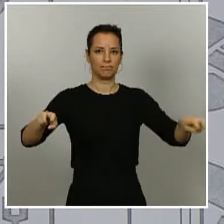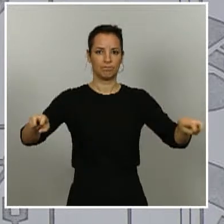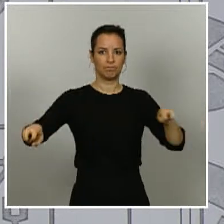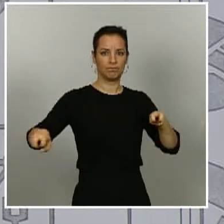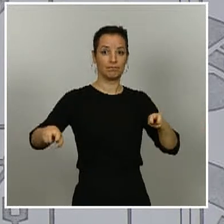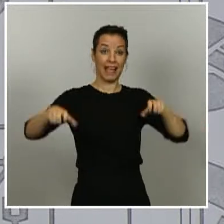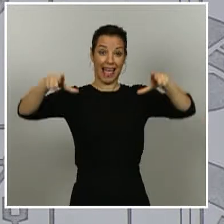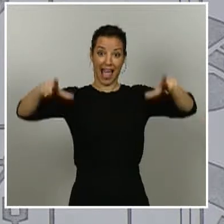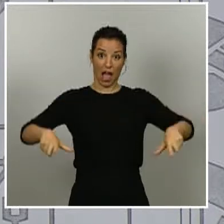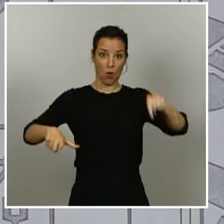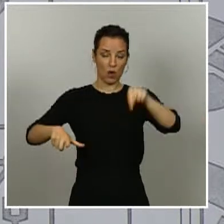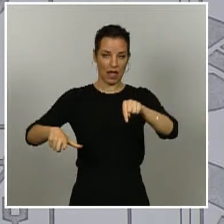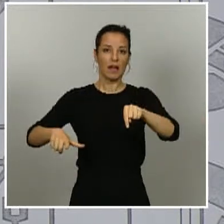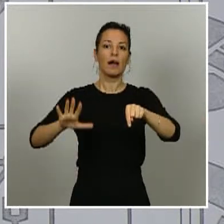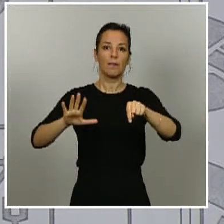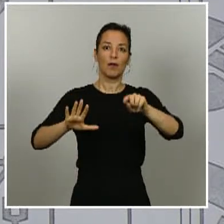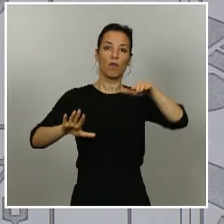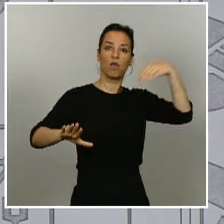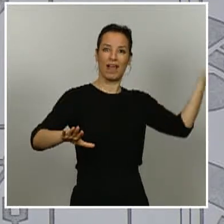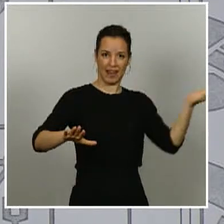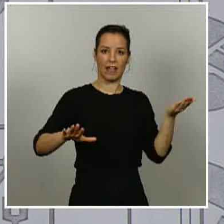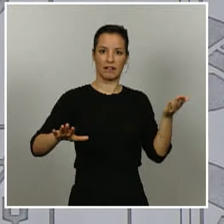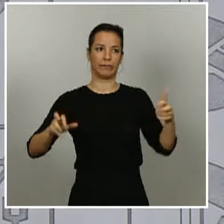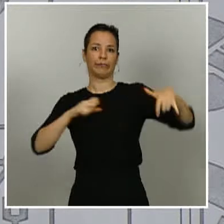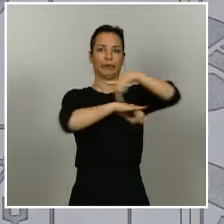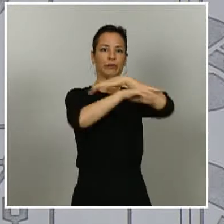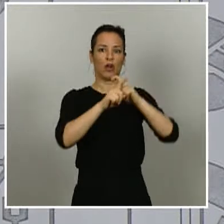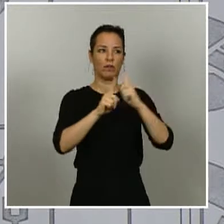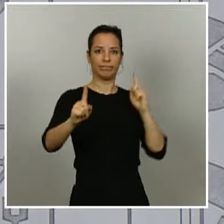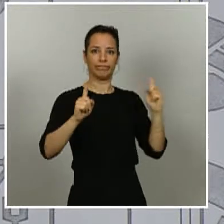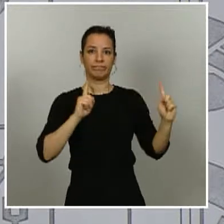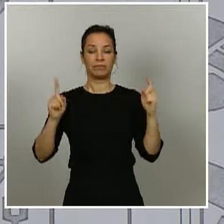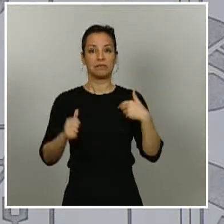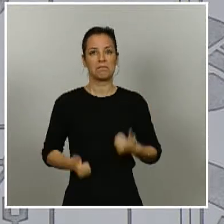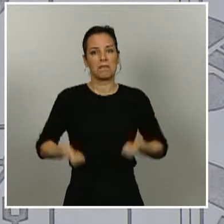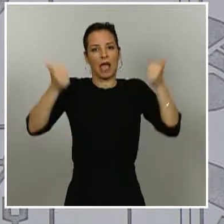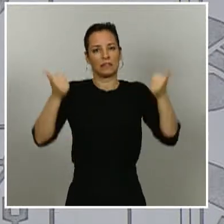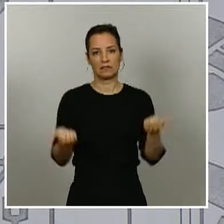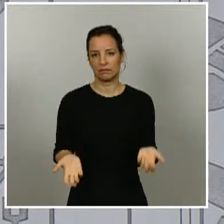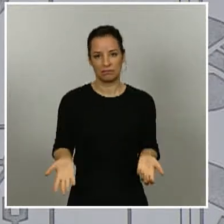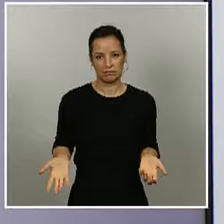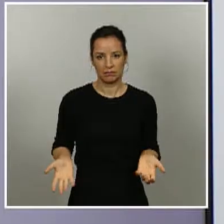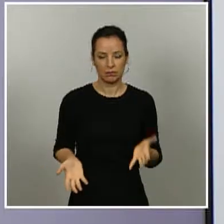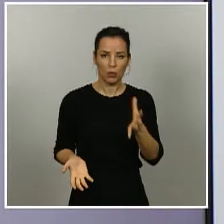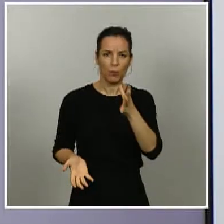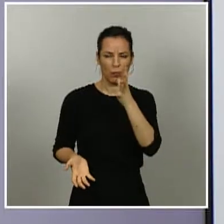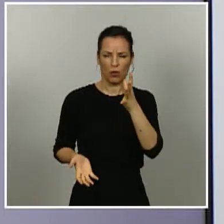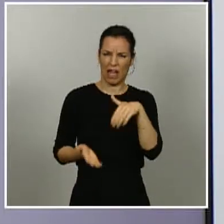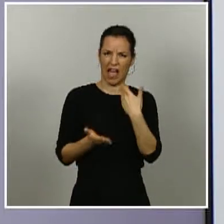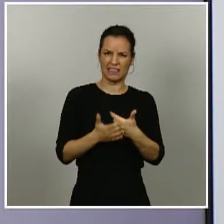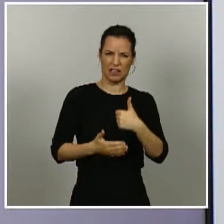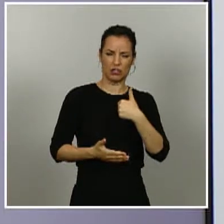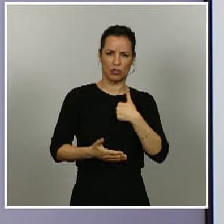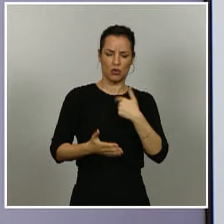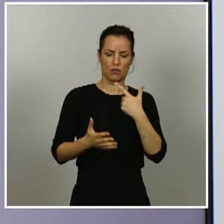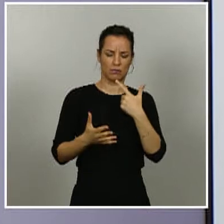aulas como fuera de las aulas. Más allá no puedo hablarles porque tampoco tengo claro qué propuesta de